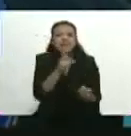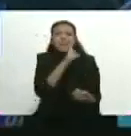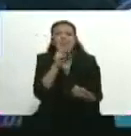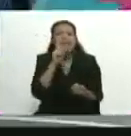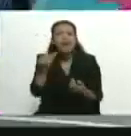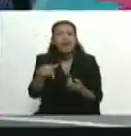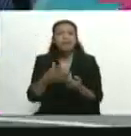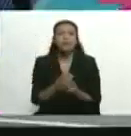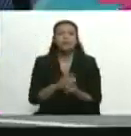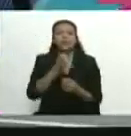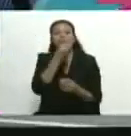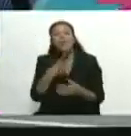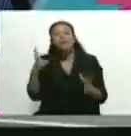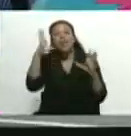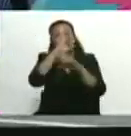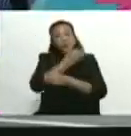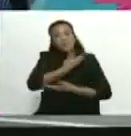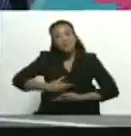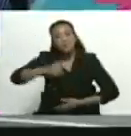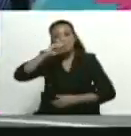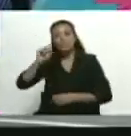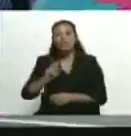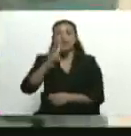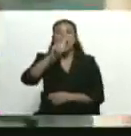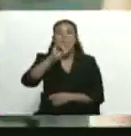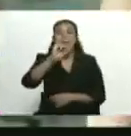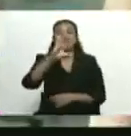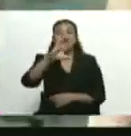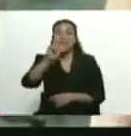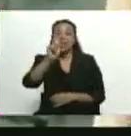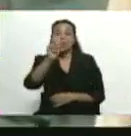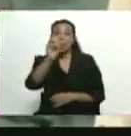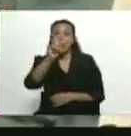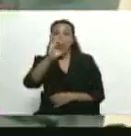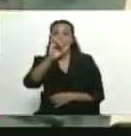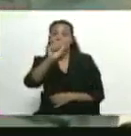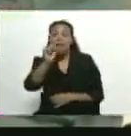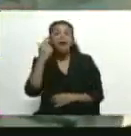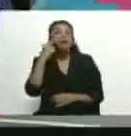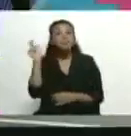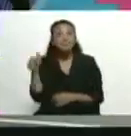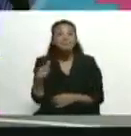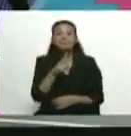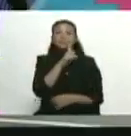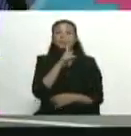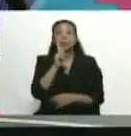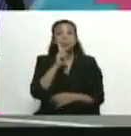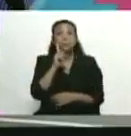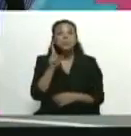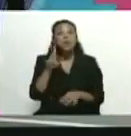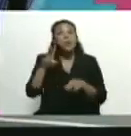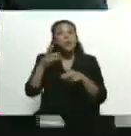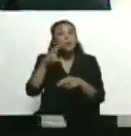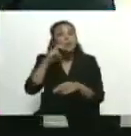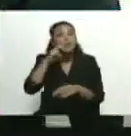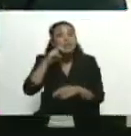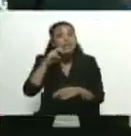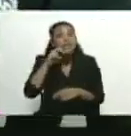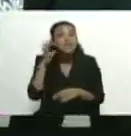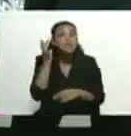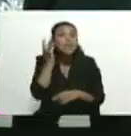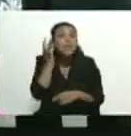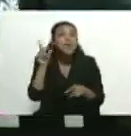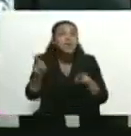llamas? Buenas noches, presidente. Mi nombre es Victoria Núñez. ¿Victoria? Sí. Así, yo tengo una nieta que se llama Victoria, igual